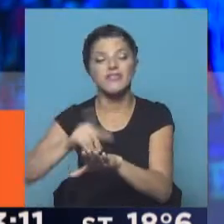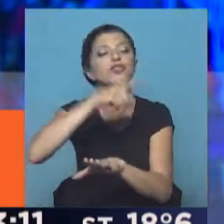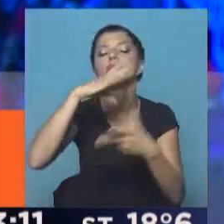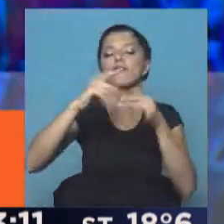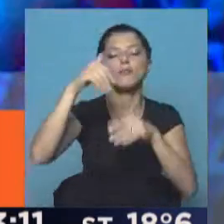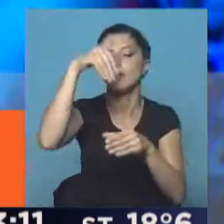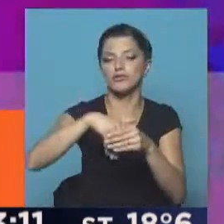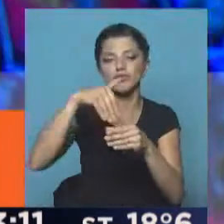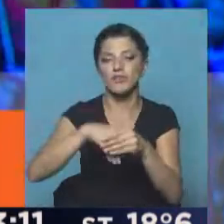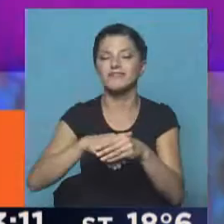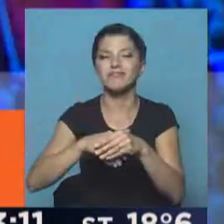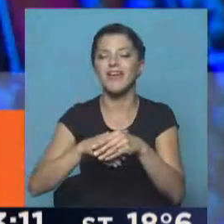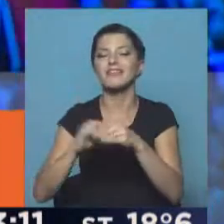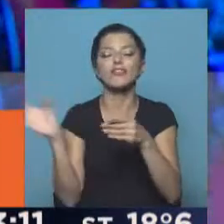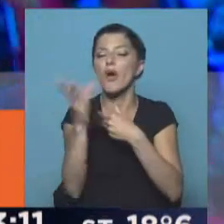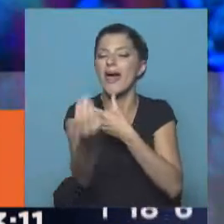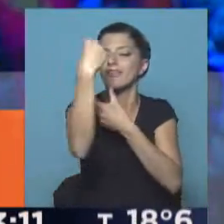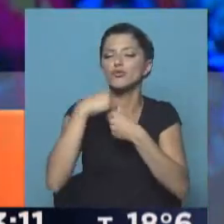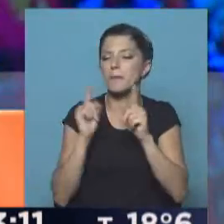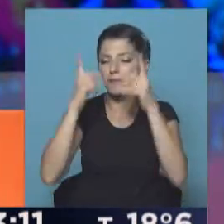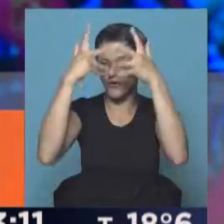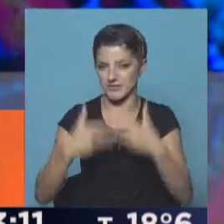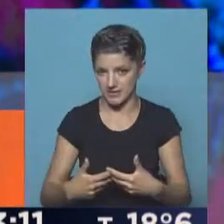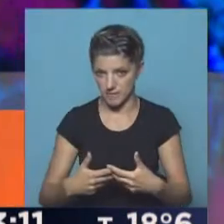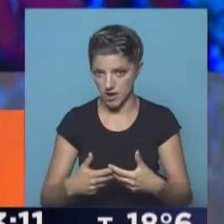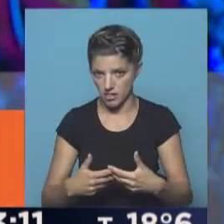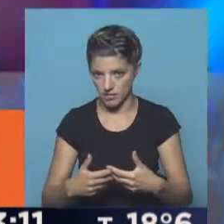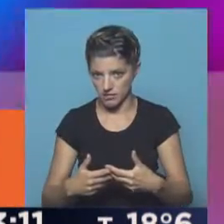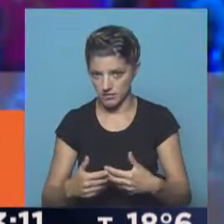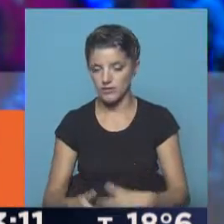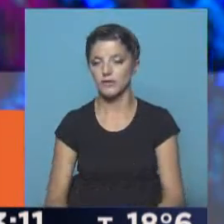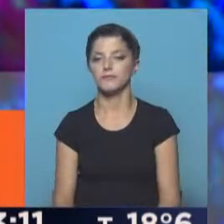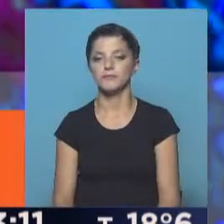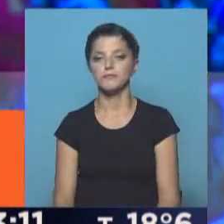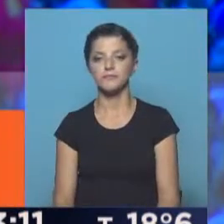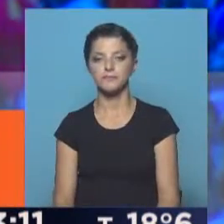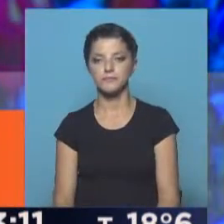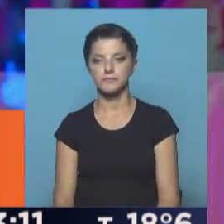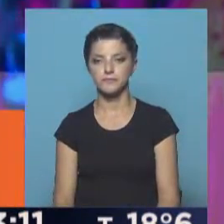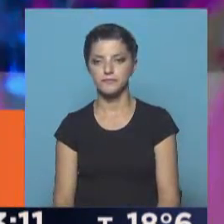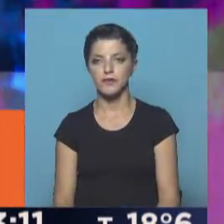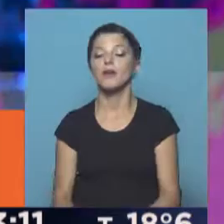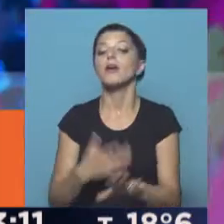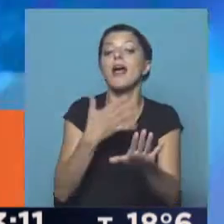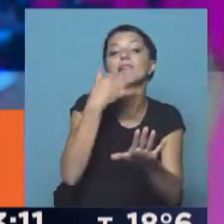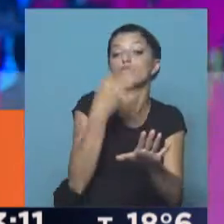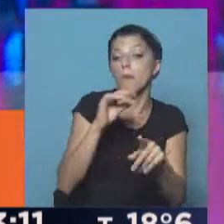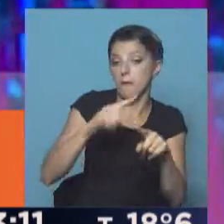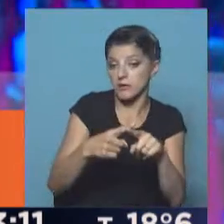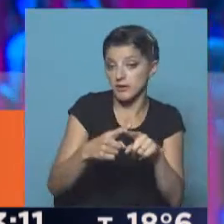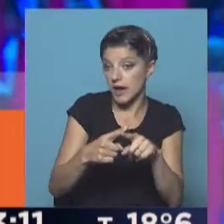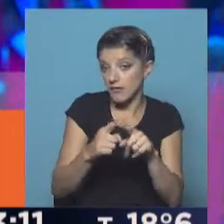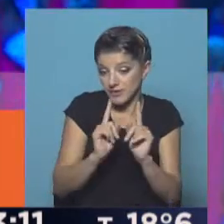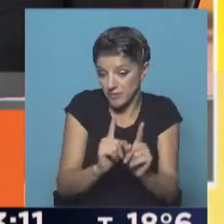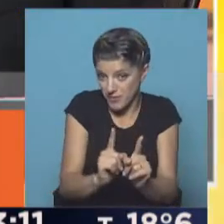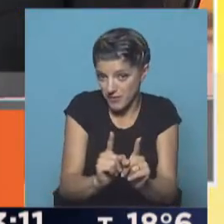sea, nada agota la construcción de legitimidad y la construcción de decisión política, ¿no? Y el hecho de